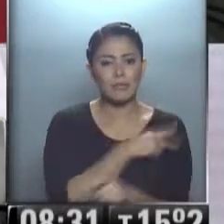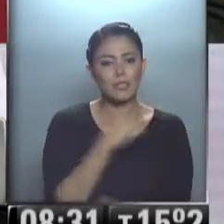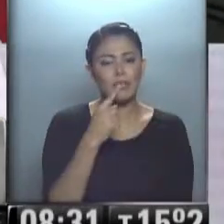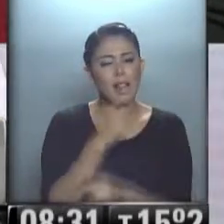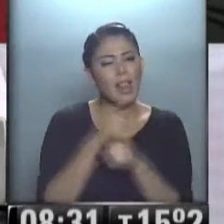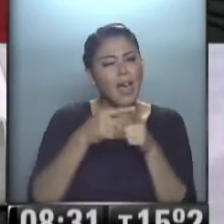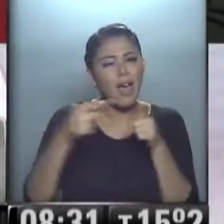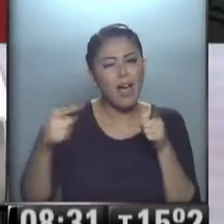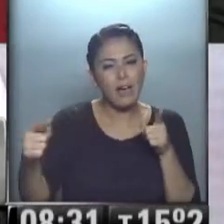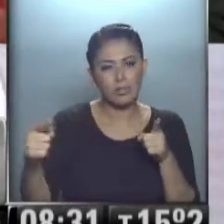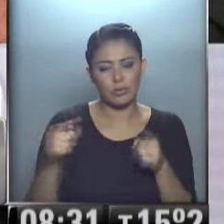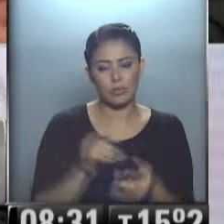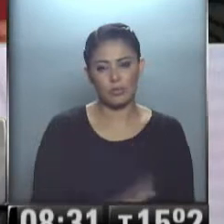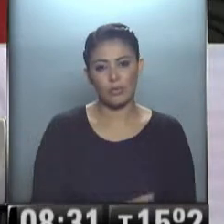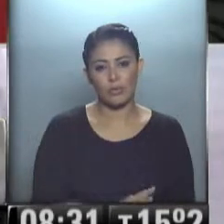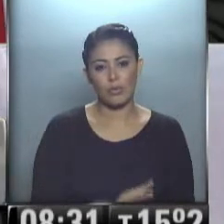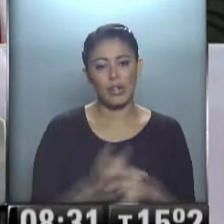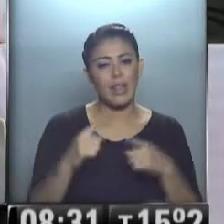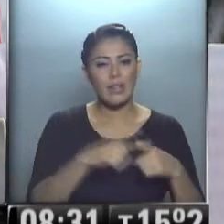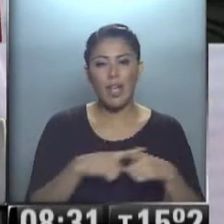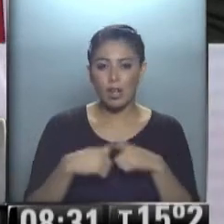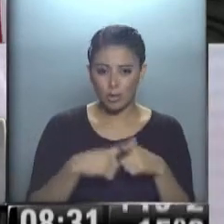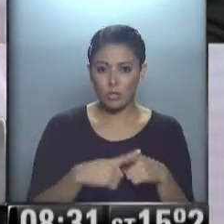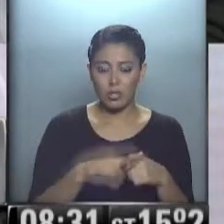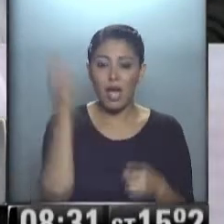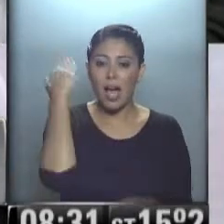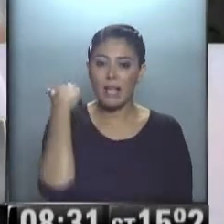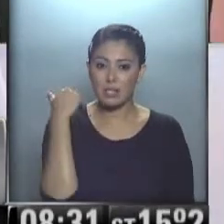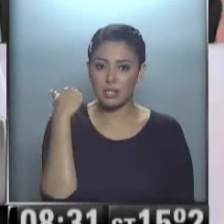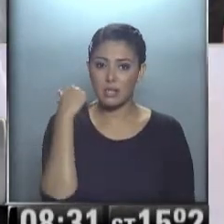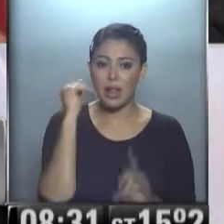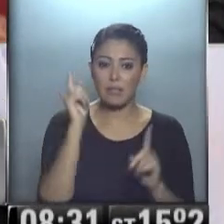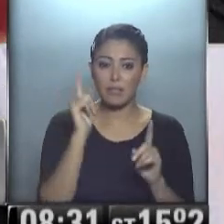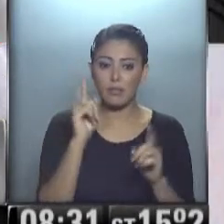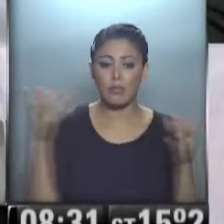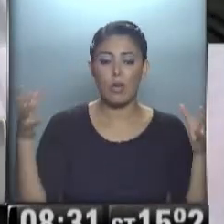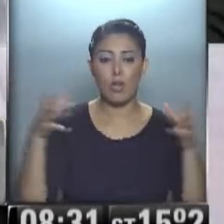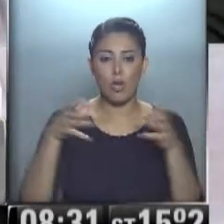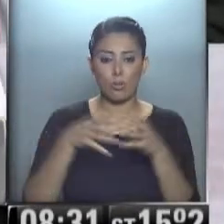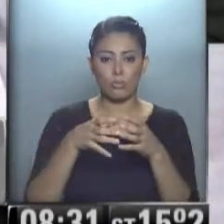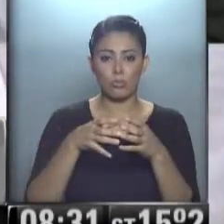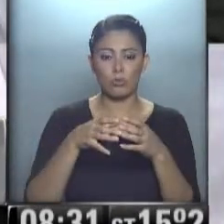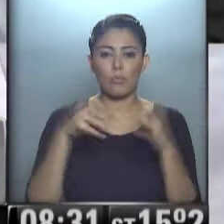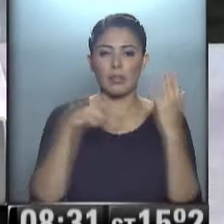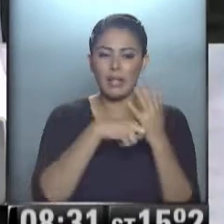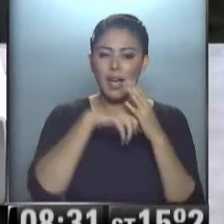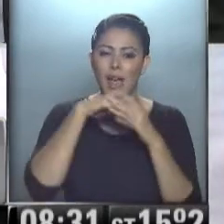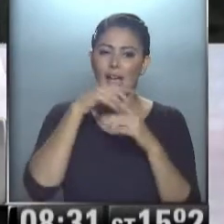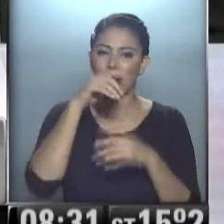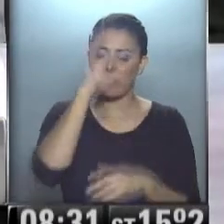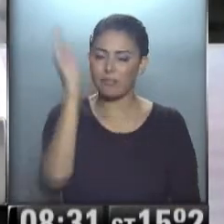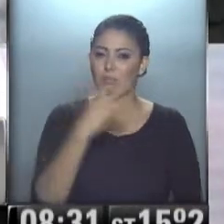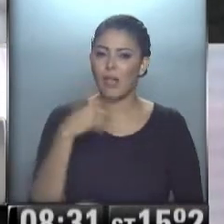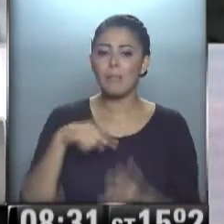extensa capitanich sobre esta negociación que se dio ayer en la mesa de ganado y de carnes donde no participó